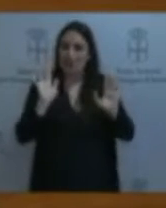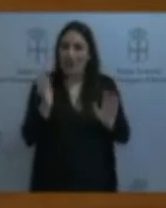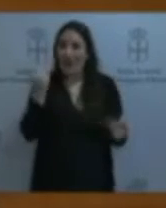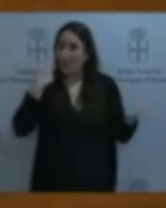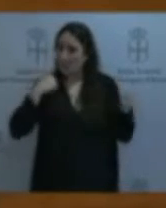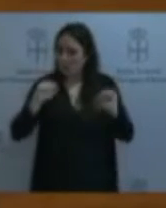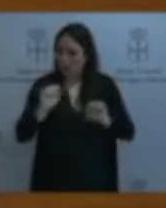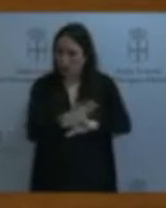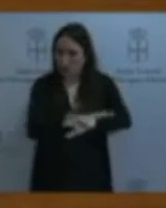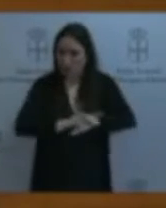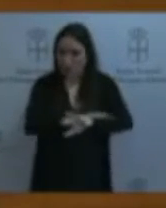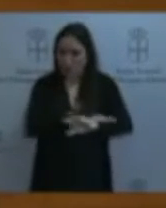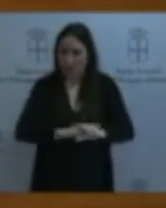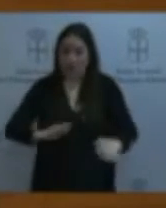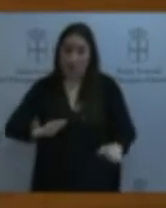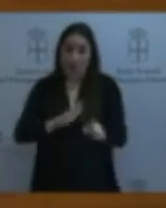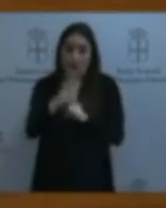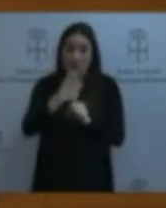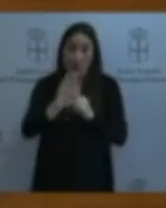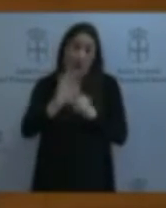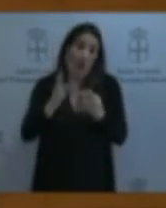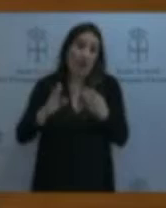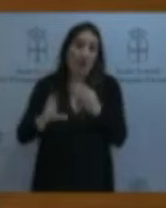del Gobierno en la enmienda